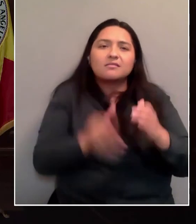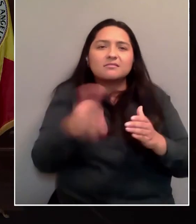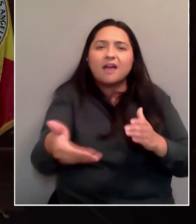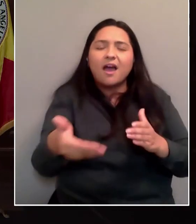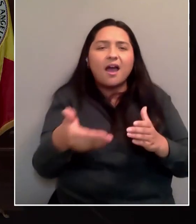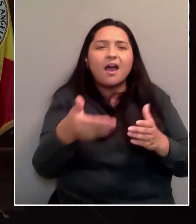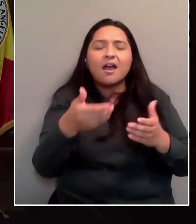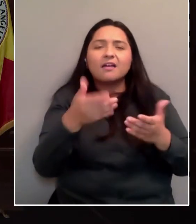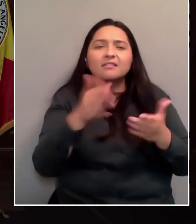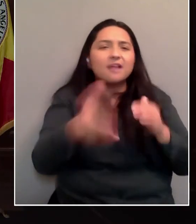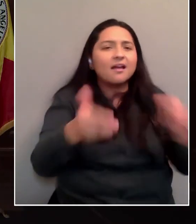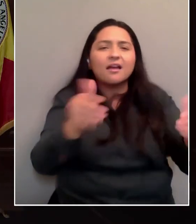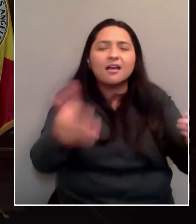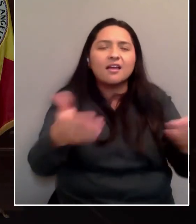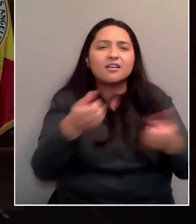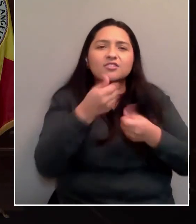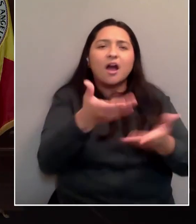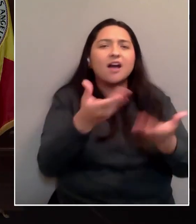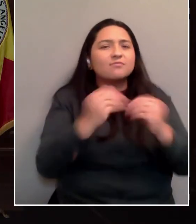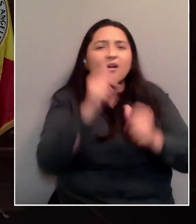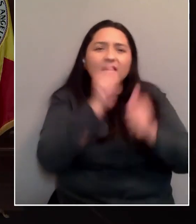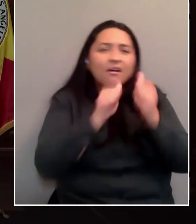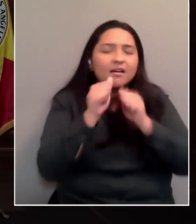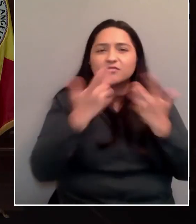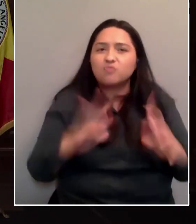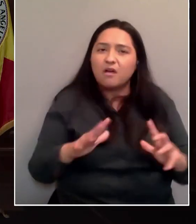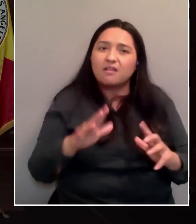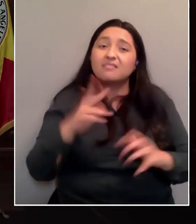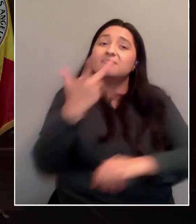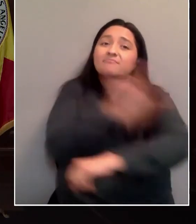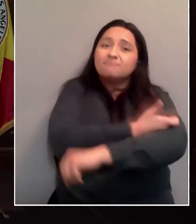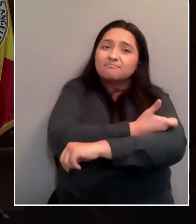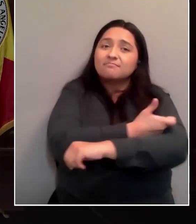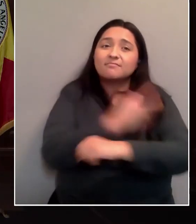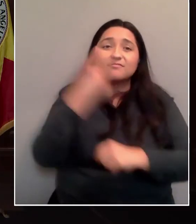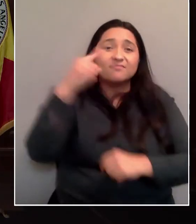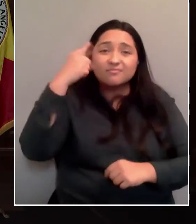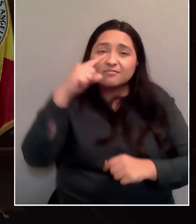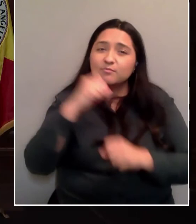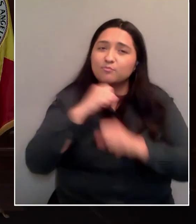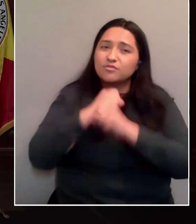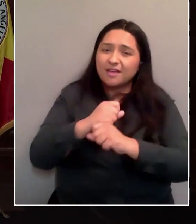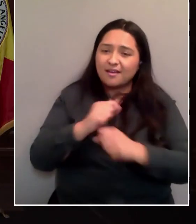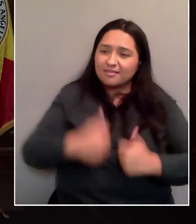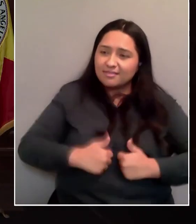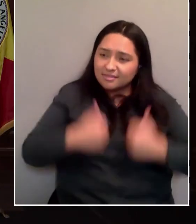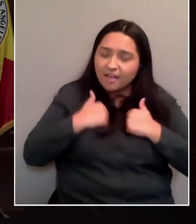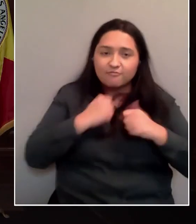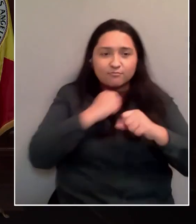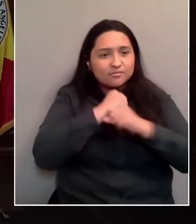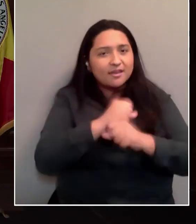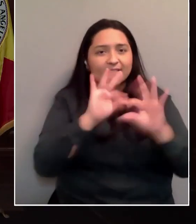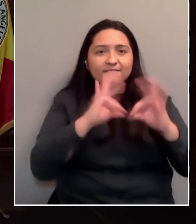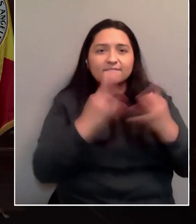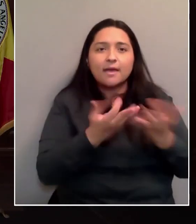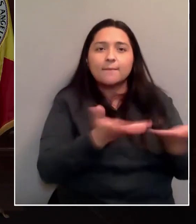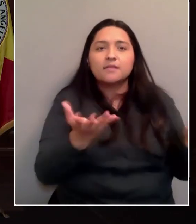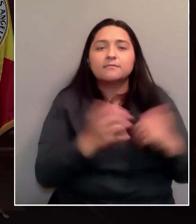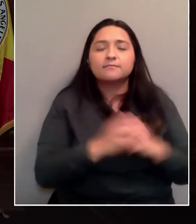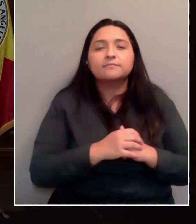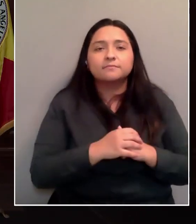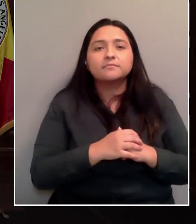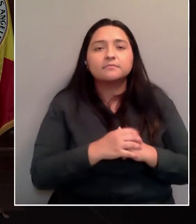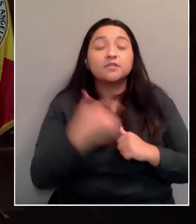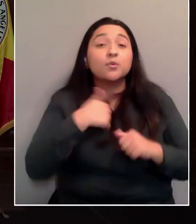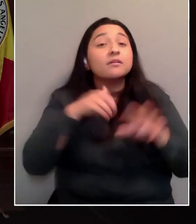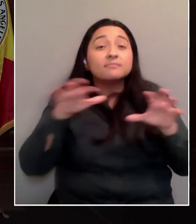esta vacuna para proteger a su familia y su vida. Estamos haciendo todo lo posible